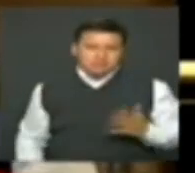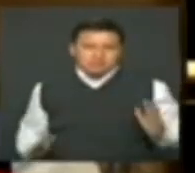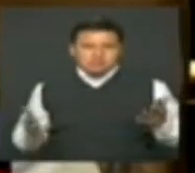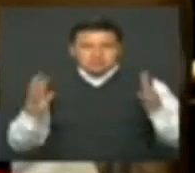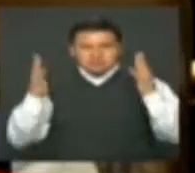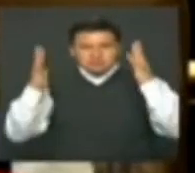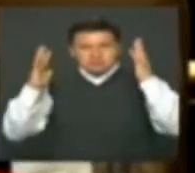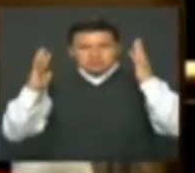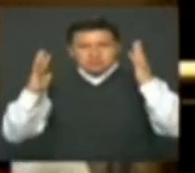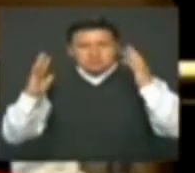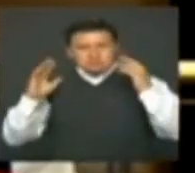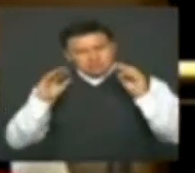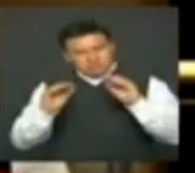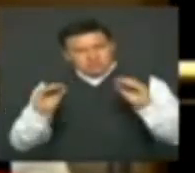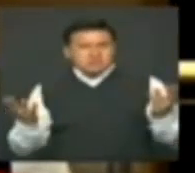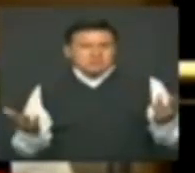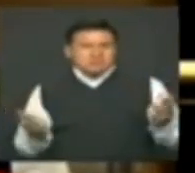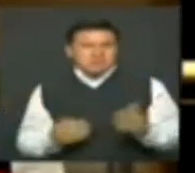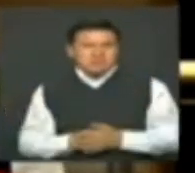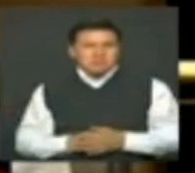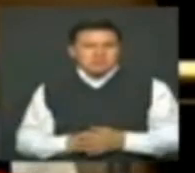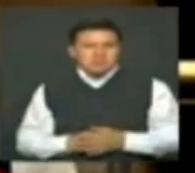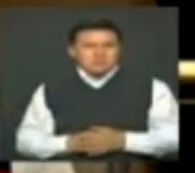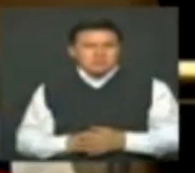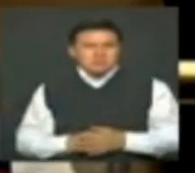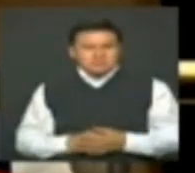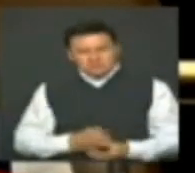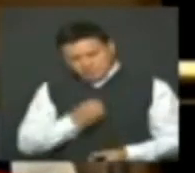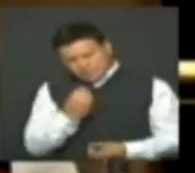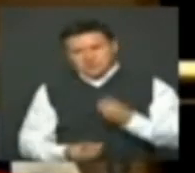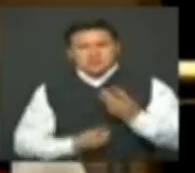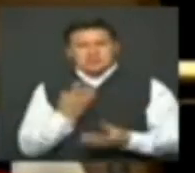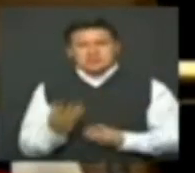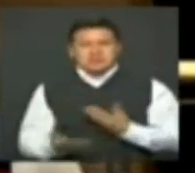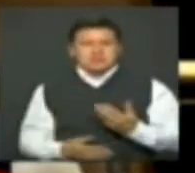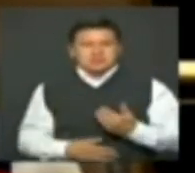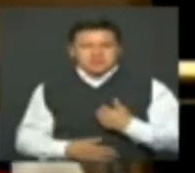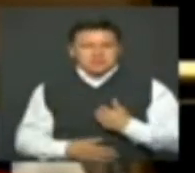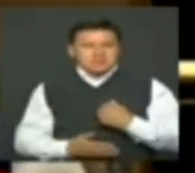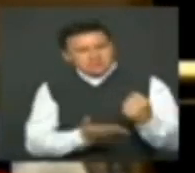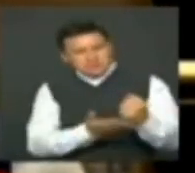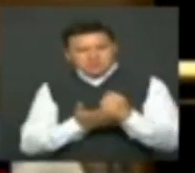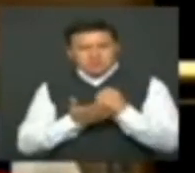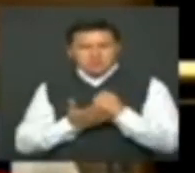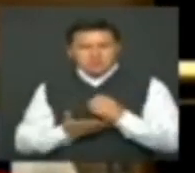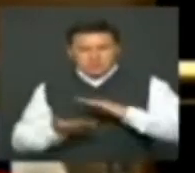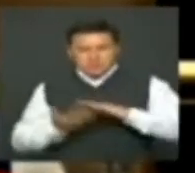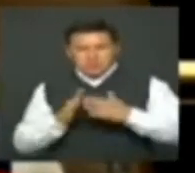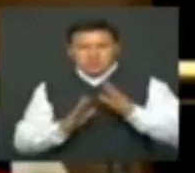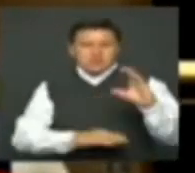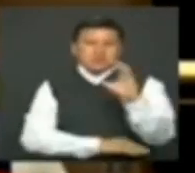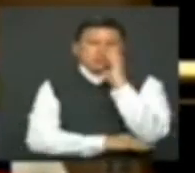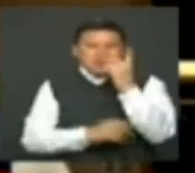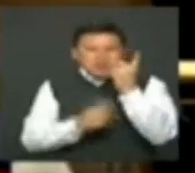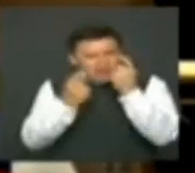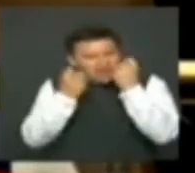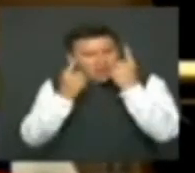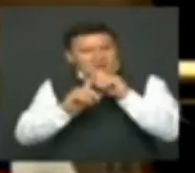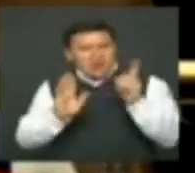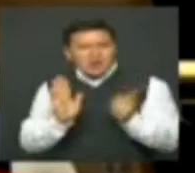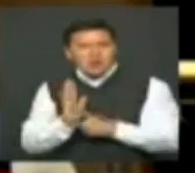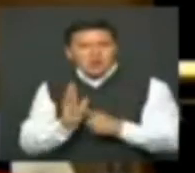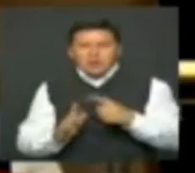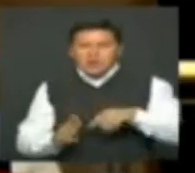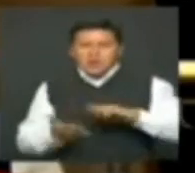este ejercicio porque sin duda las expresiones que aquí se han dado ayudan a que el pueblo colombiano entienda, el que el